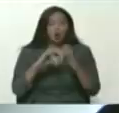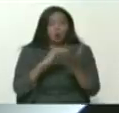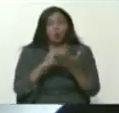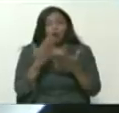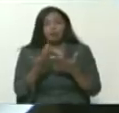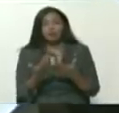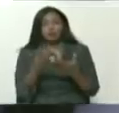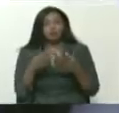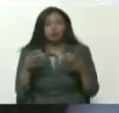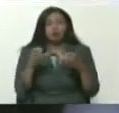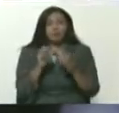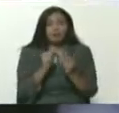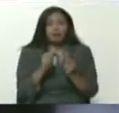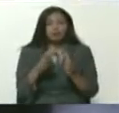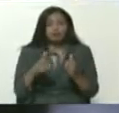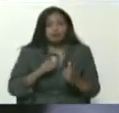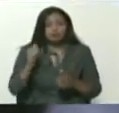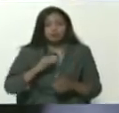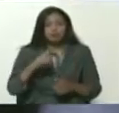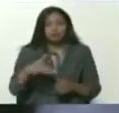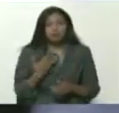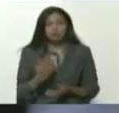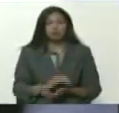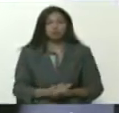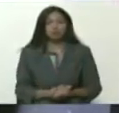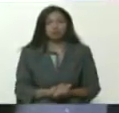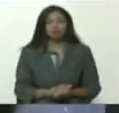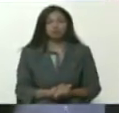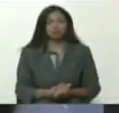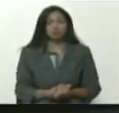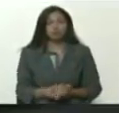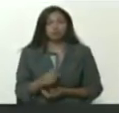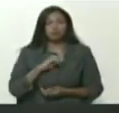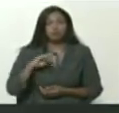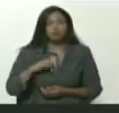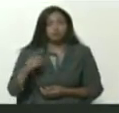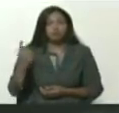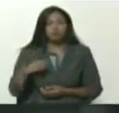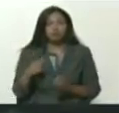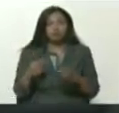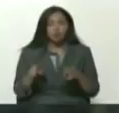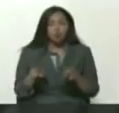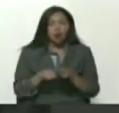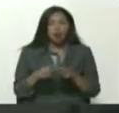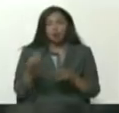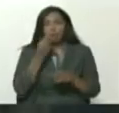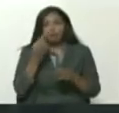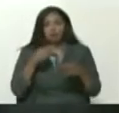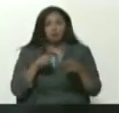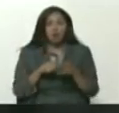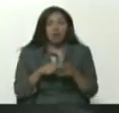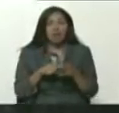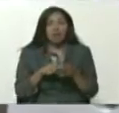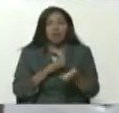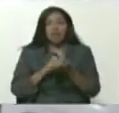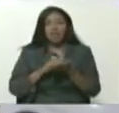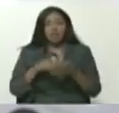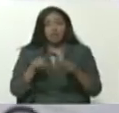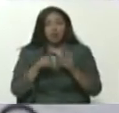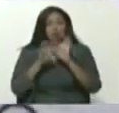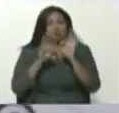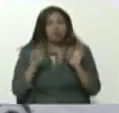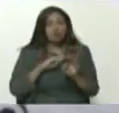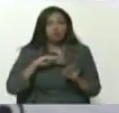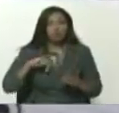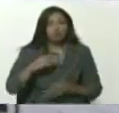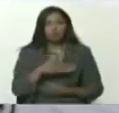libretas engrapadas. Correcto. Aquí tenemos el alimentador de las carátulas. Ya viene el papel rayado según el rayado que